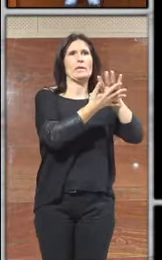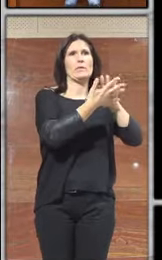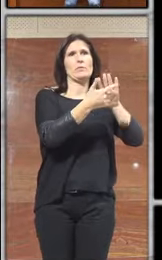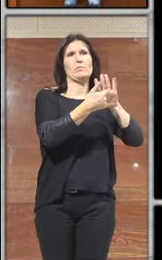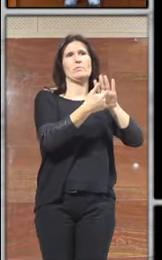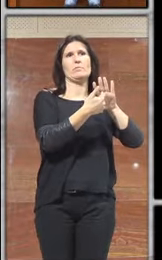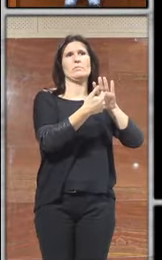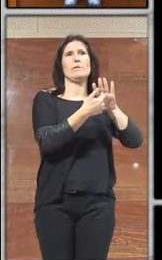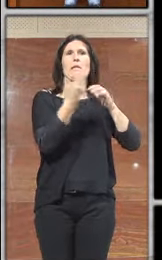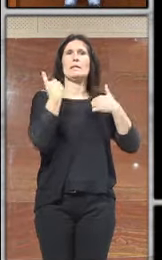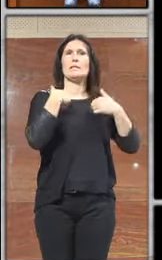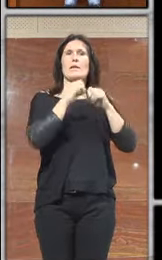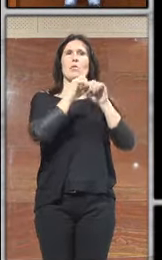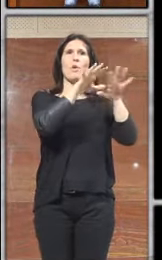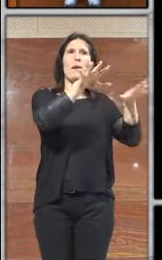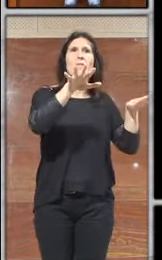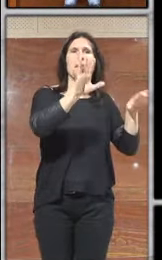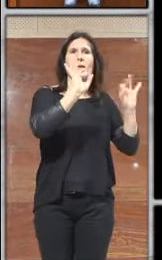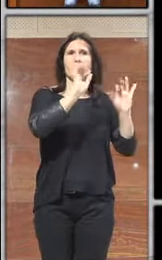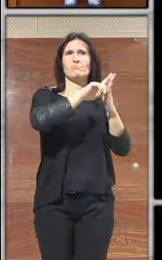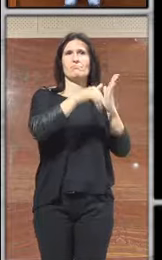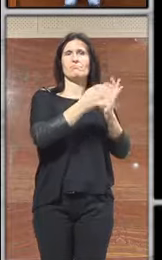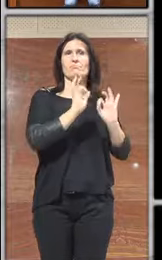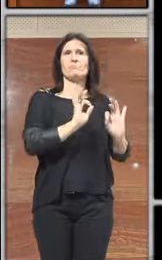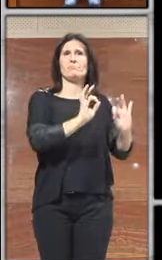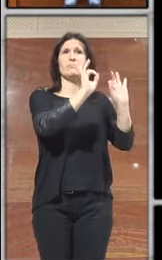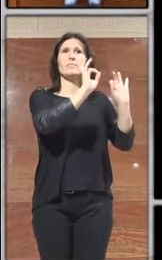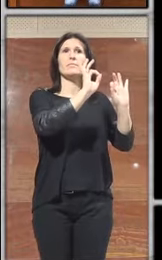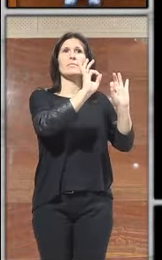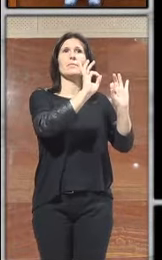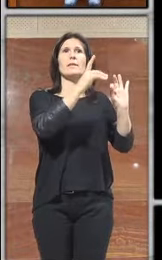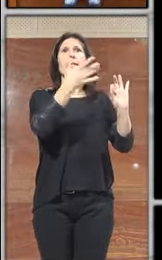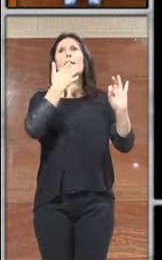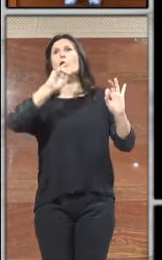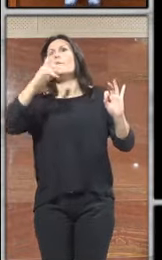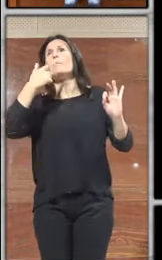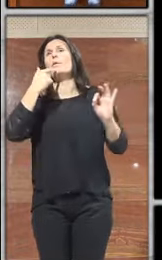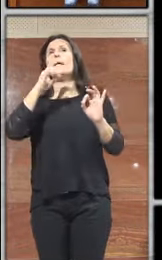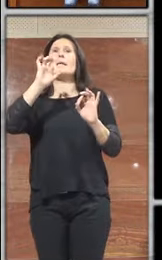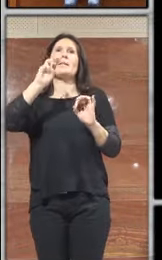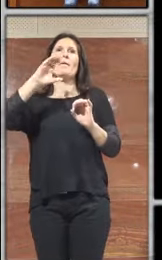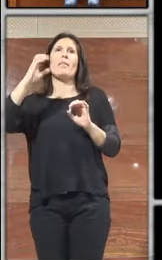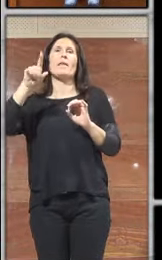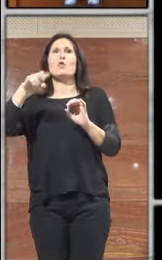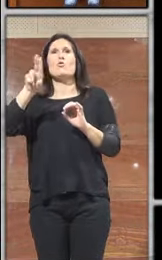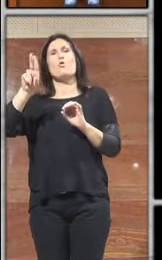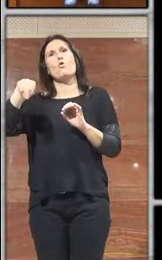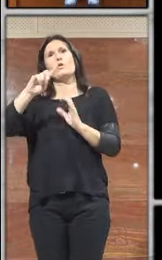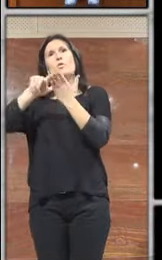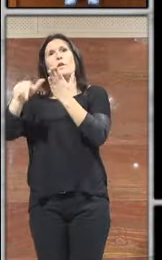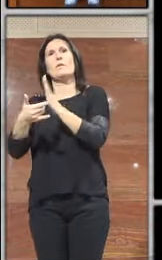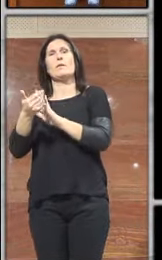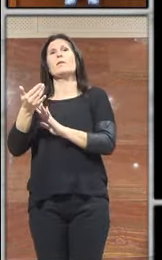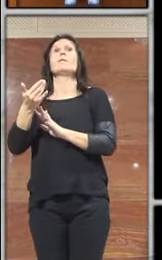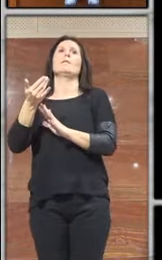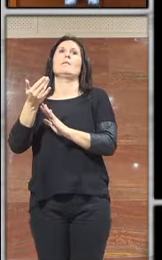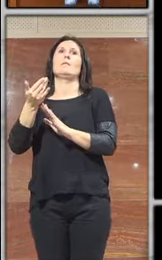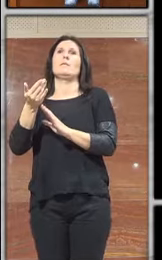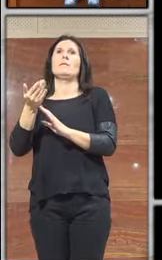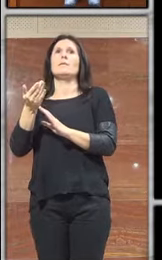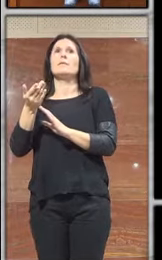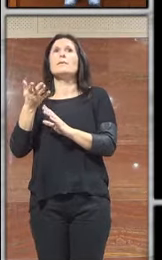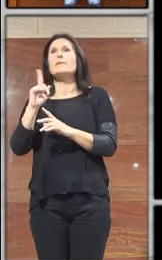que está normalizada, que es una lengua como tal, que el SPC, que es una biblioteca de imágenes. No es un lenguaje, SPC, ¿verdad?